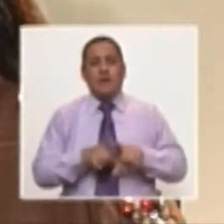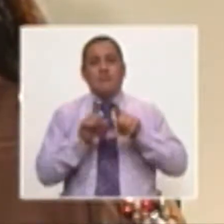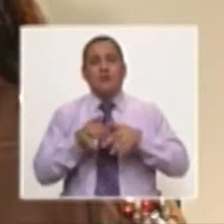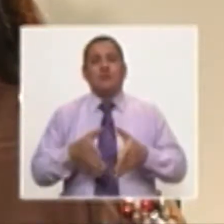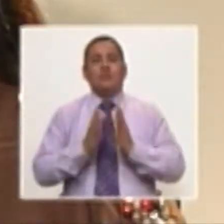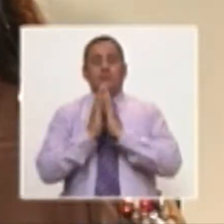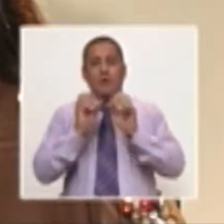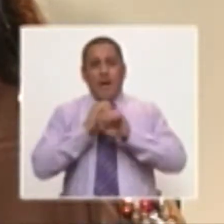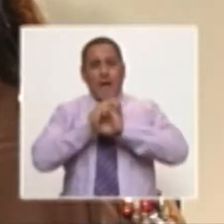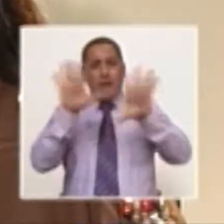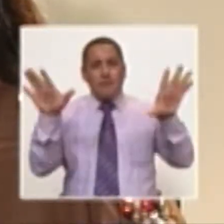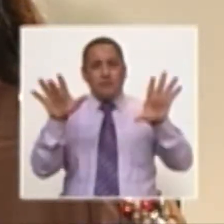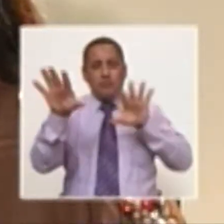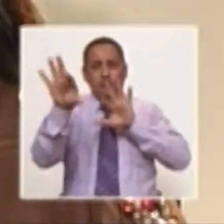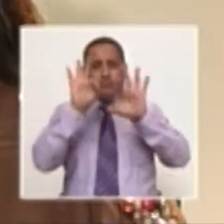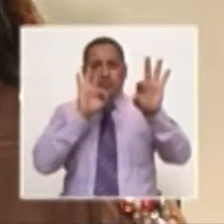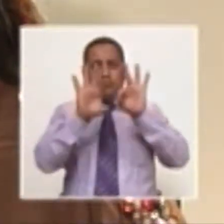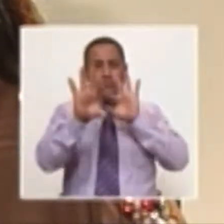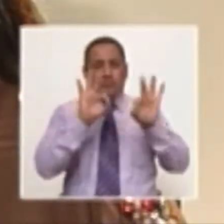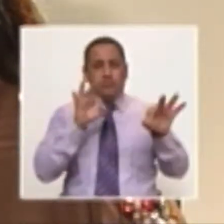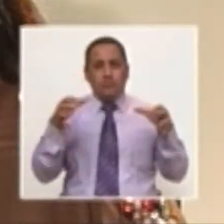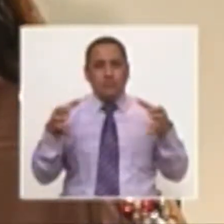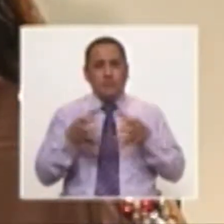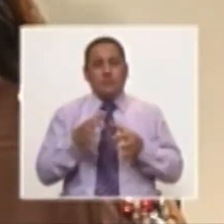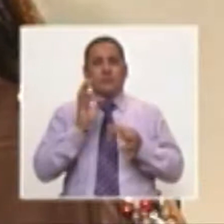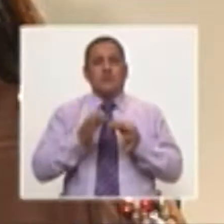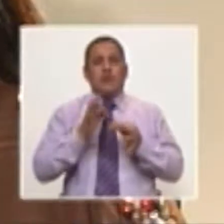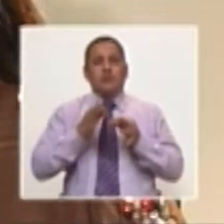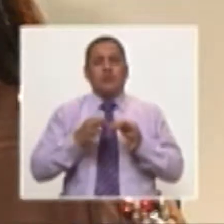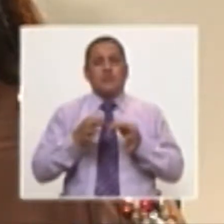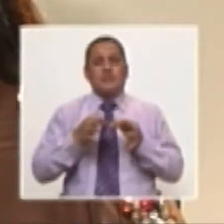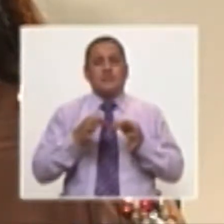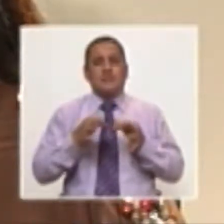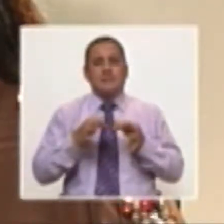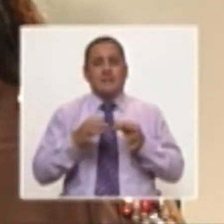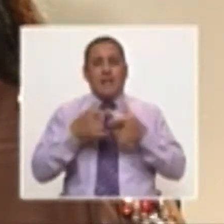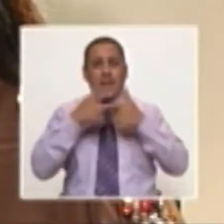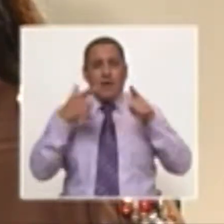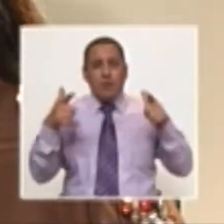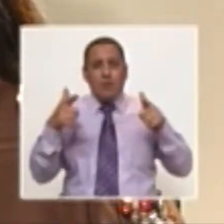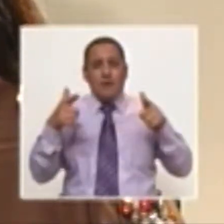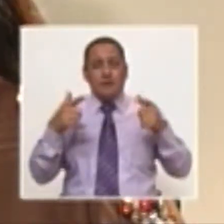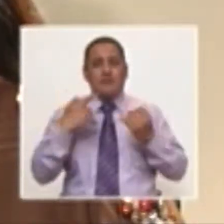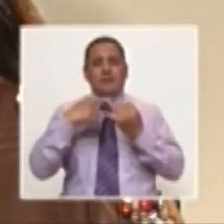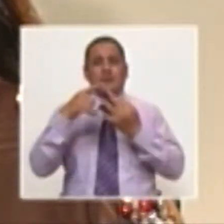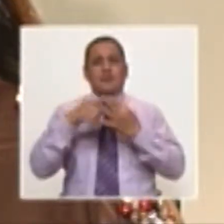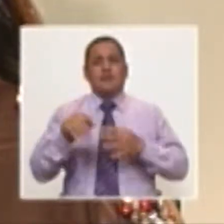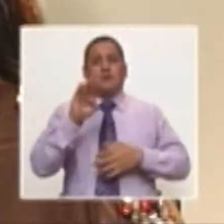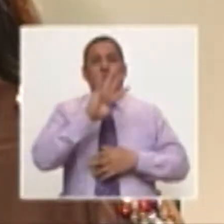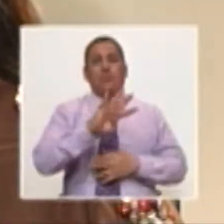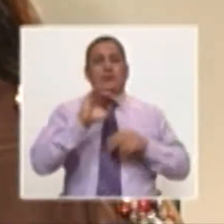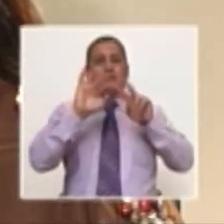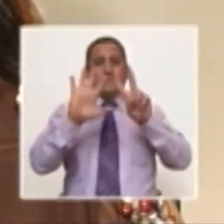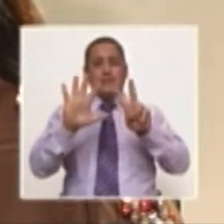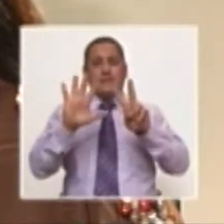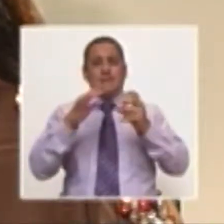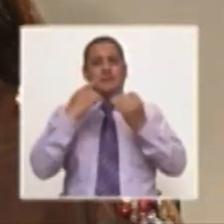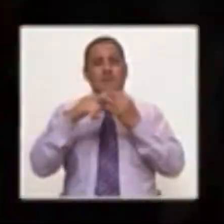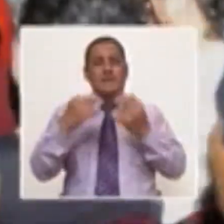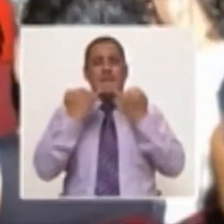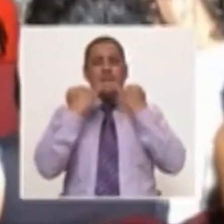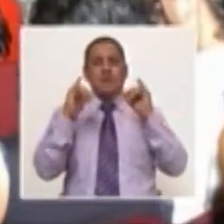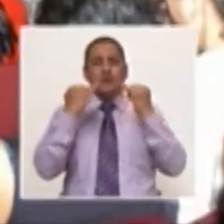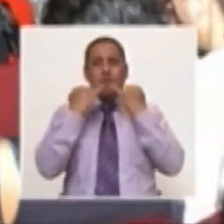una convocatoria de traductores, intérpretes de las 47